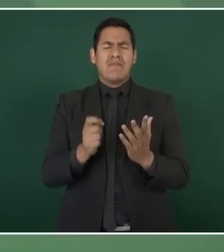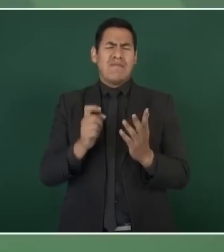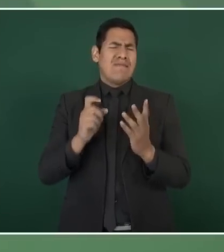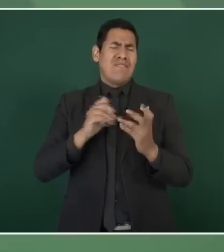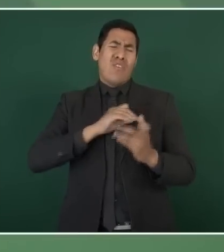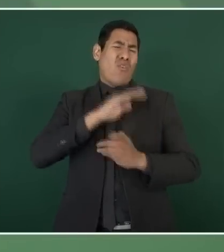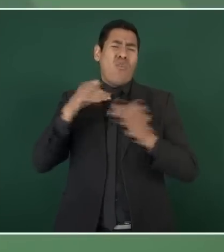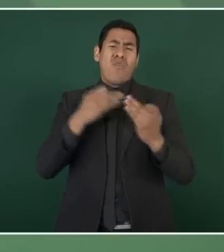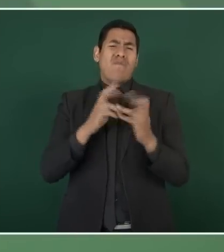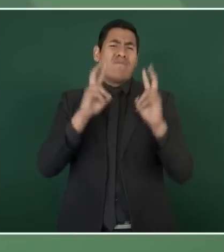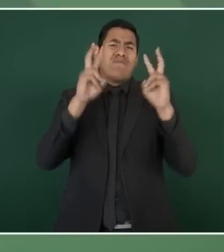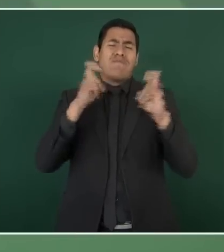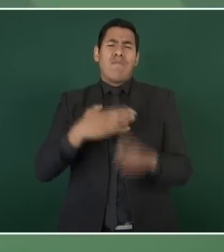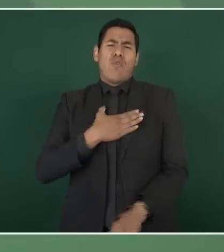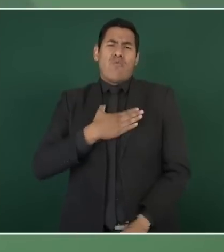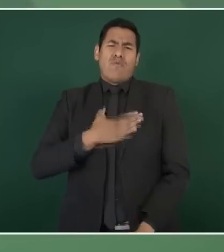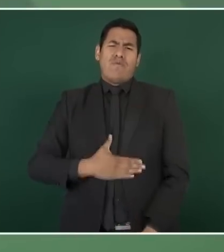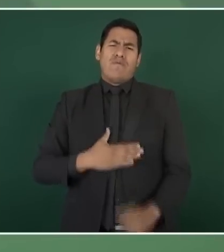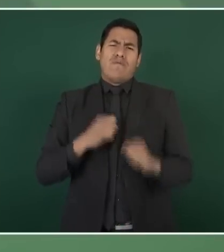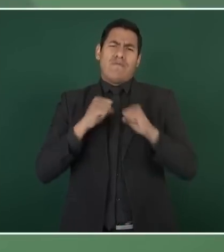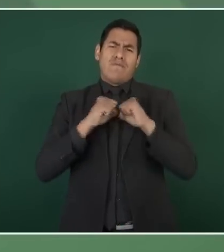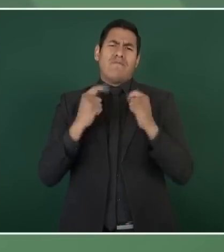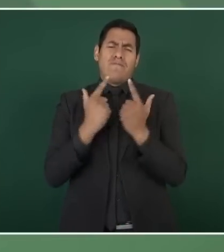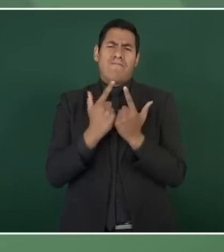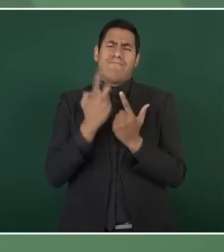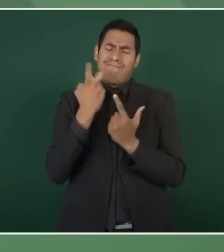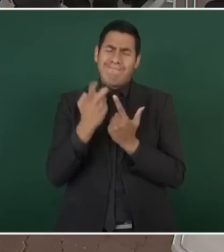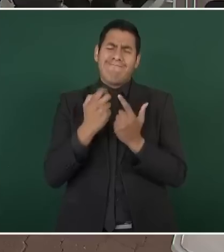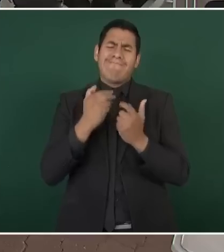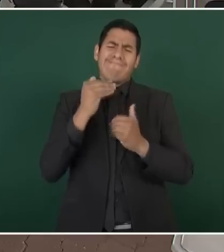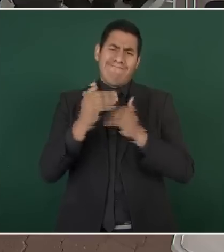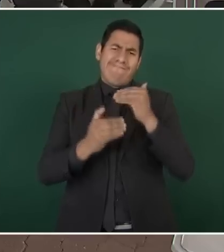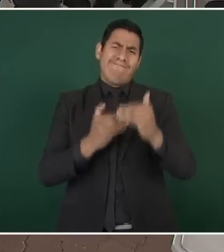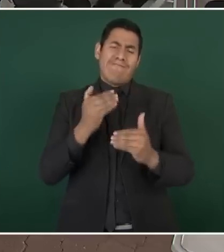social. Esto es Madero.